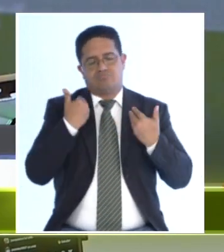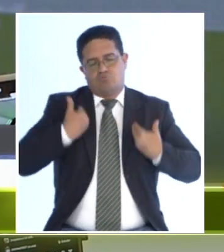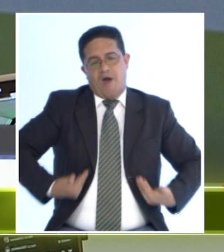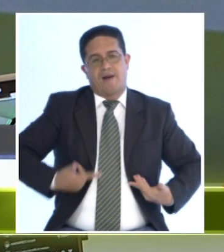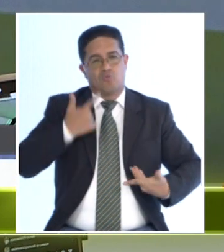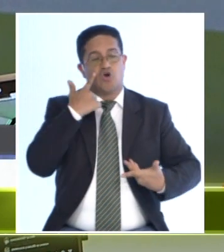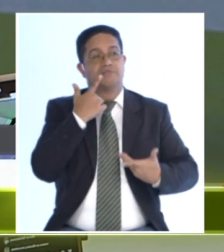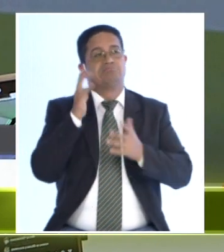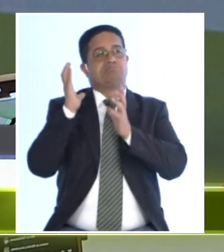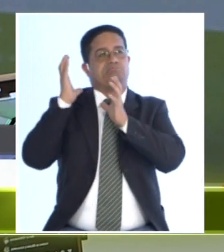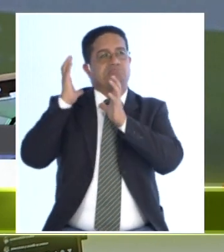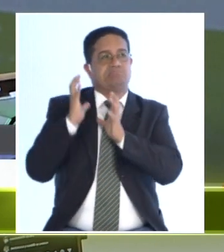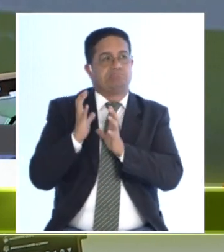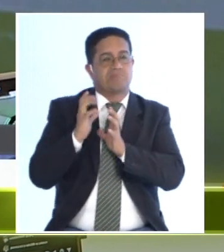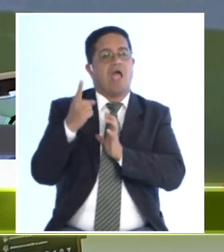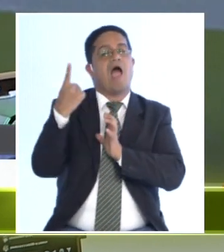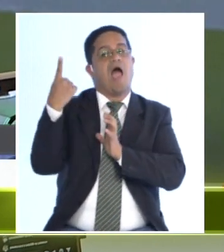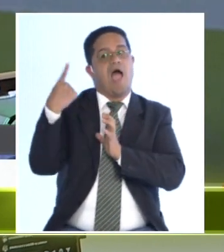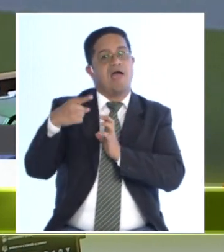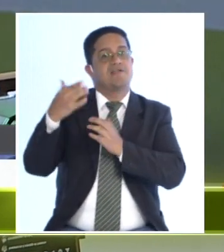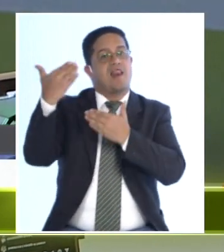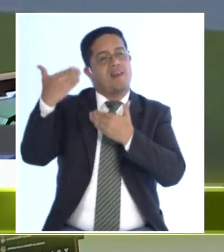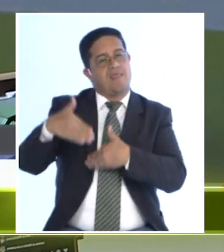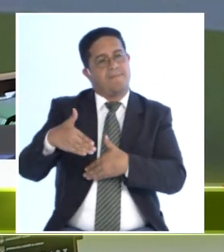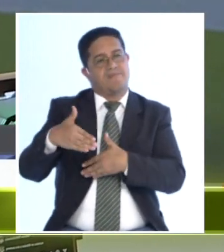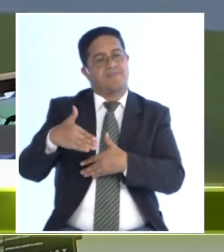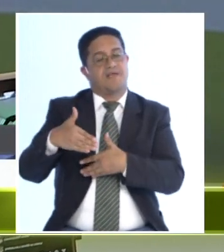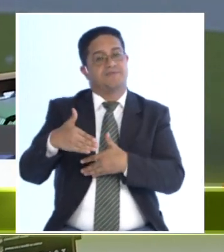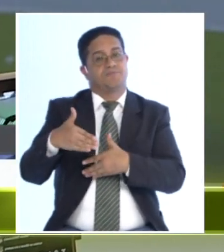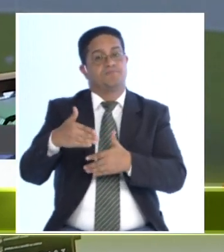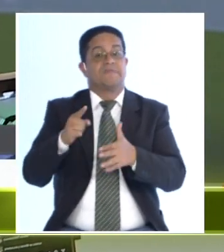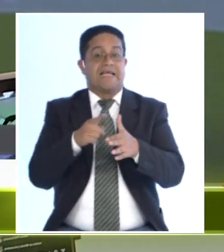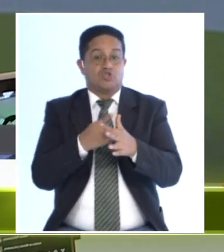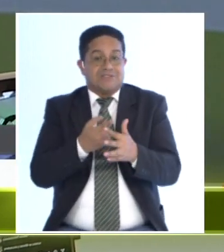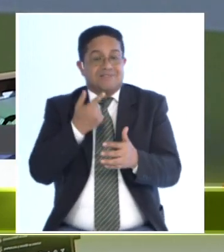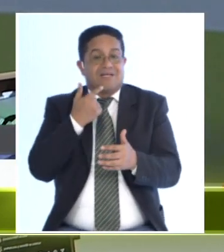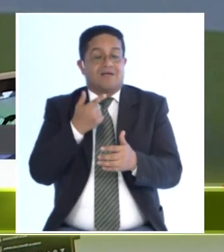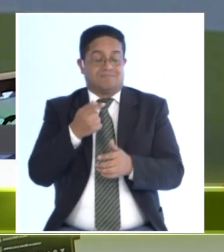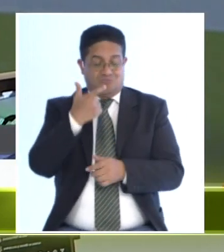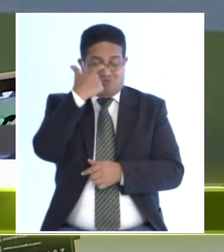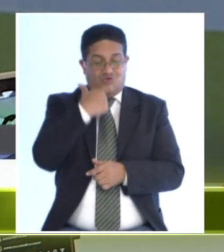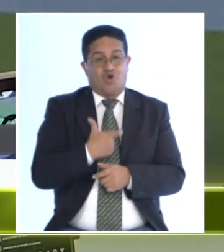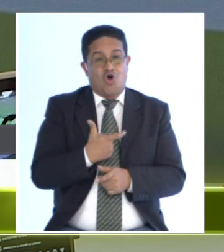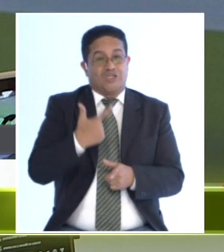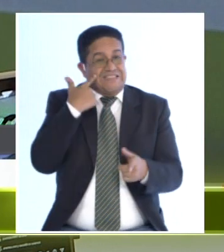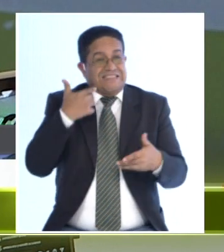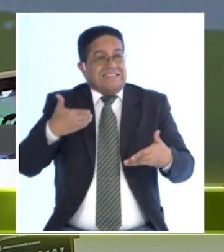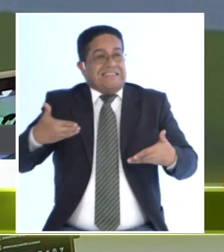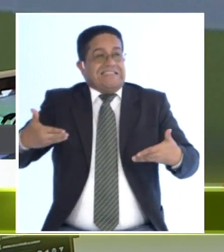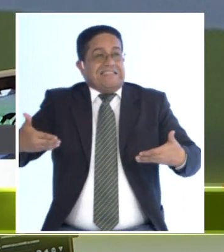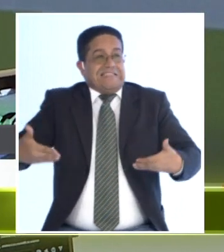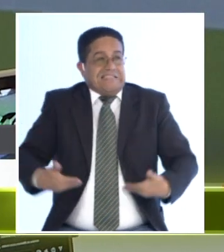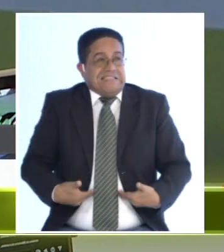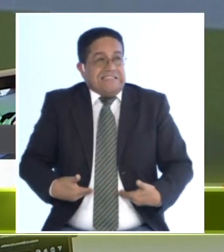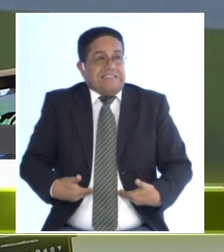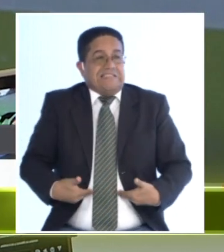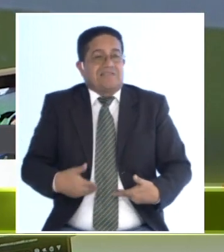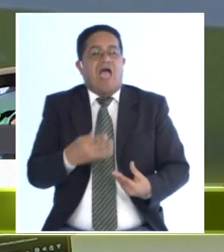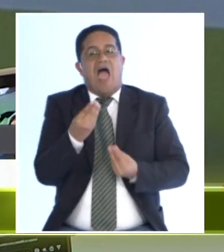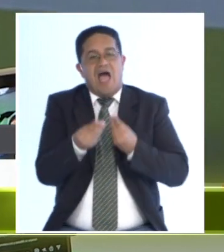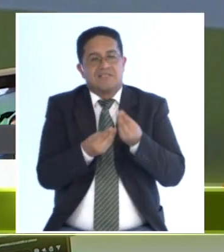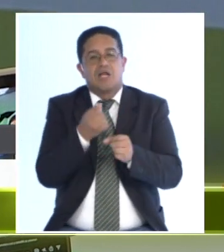cuerpo, lleva hasta ciertos límites un grado de presión. Cuando superamos ese grado de presión, es decir, cuando nos esforzamos en hacer